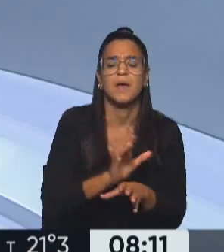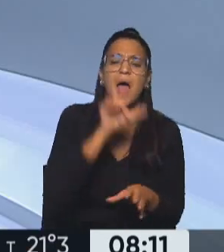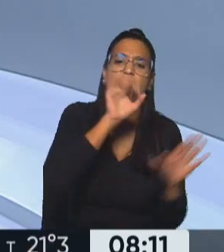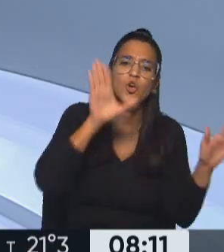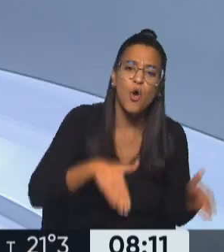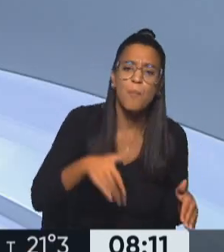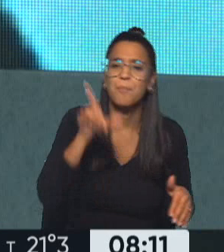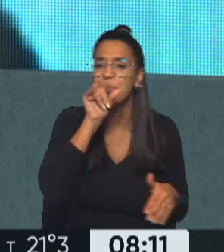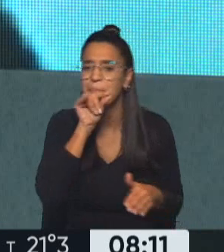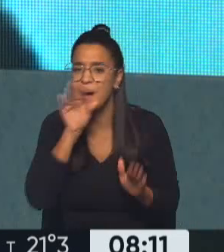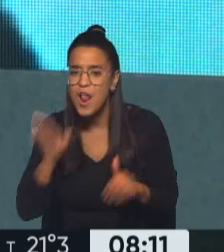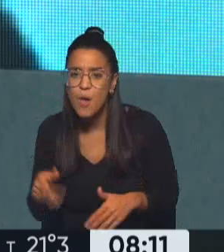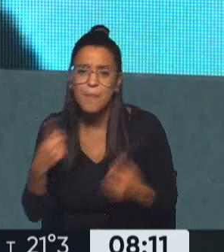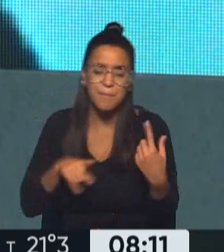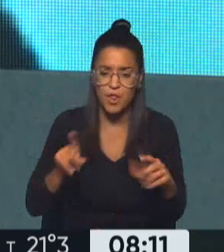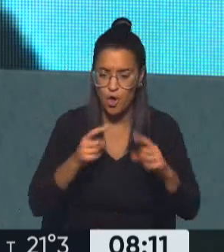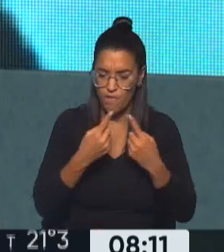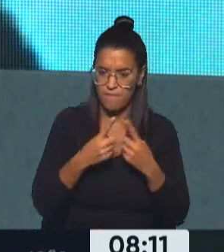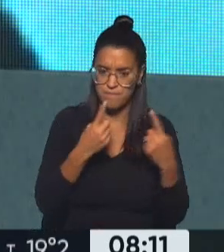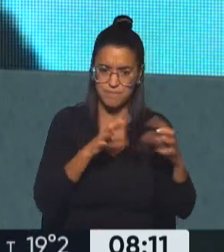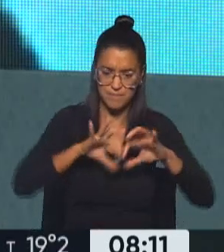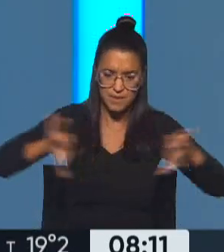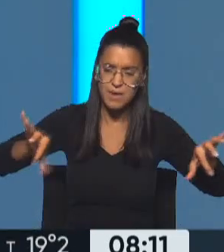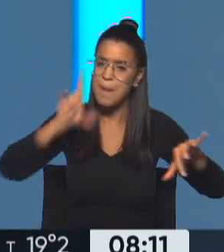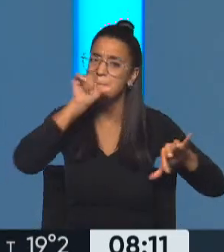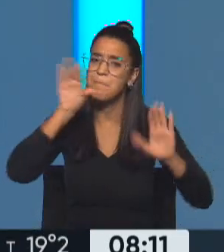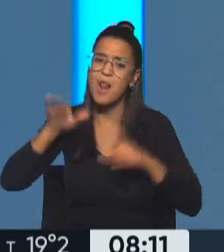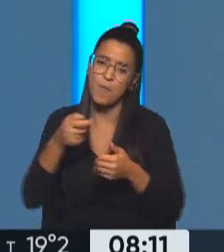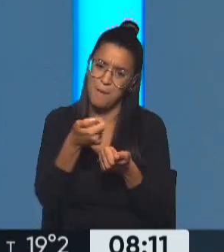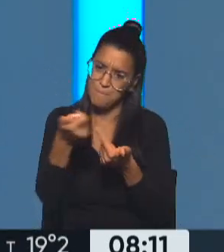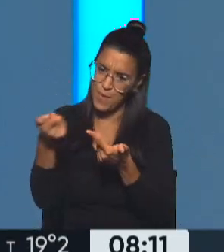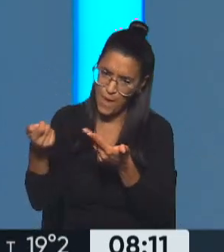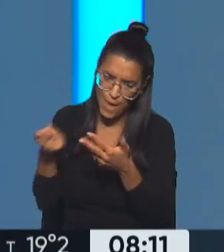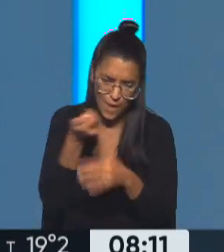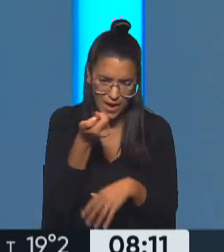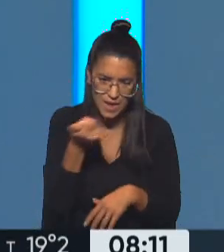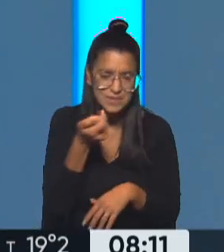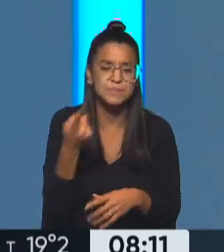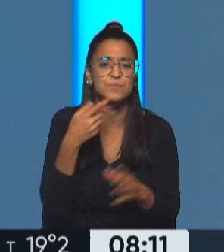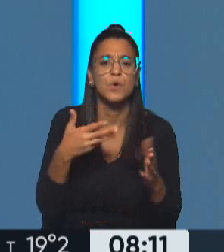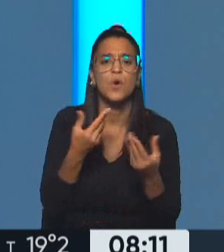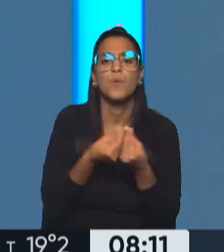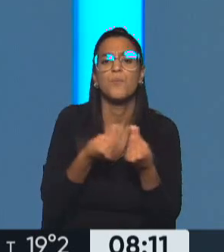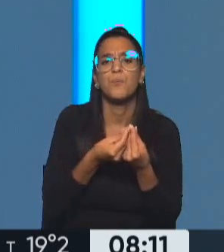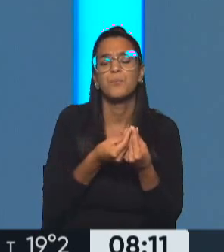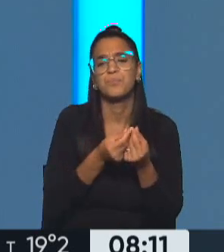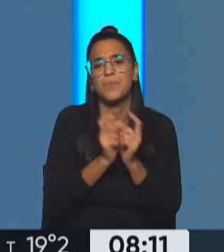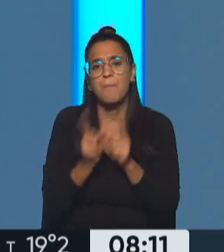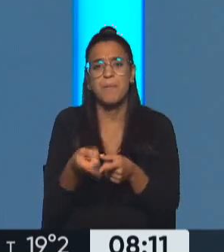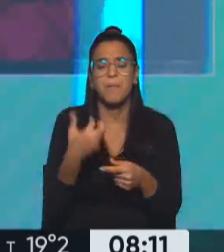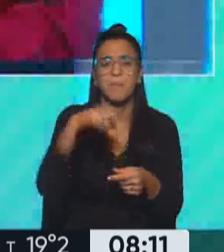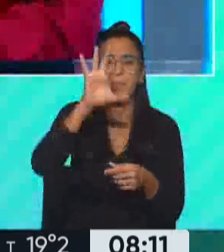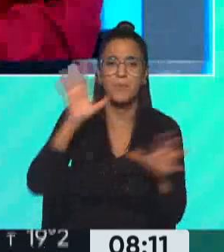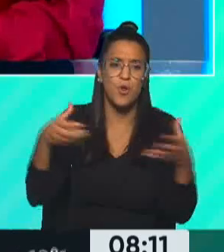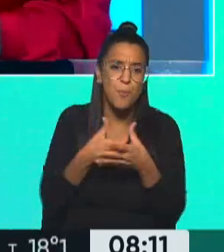pero parece que no podemos hablar más de halcones y palomas palomas van quedando en juntos por el cambio y muchas menos van quedando en el pro porque